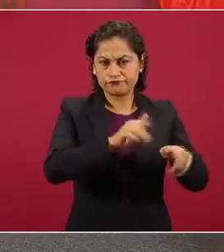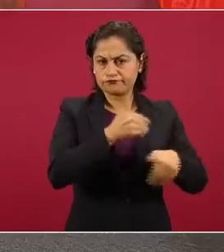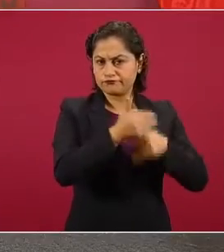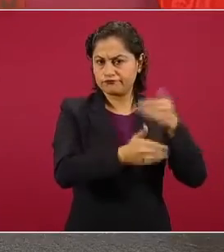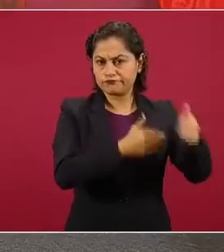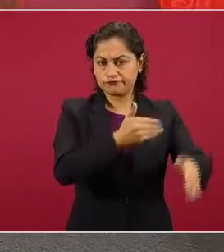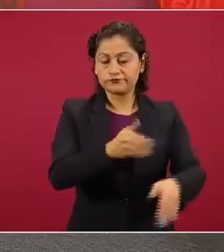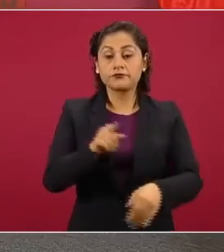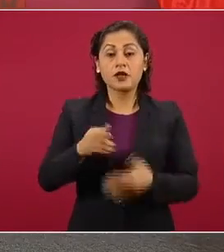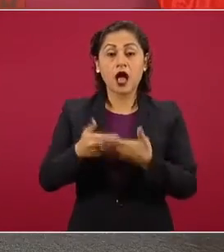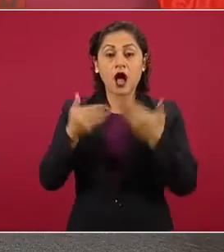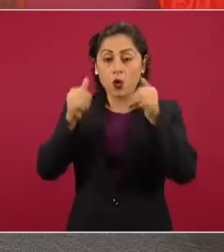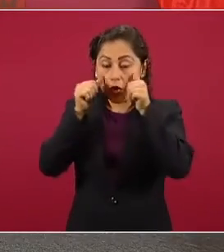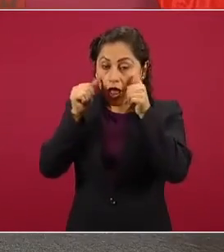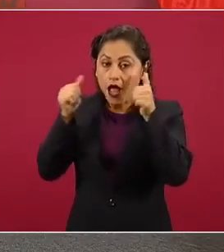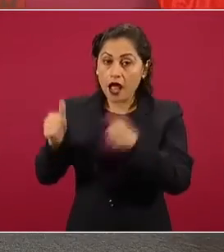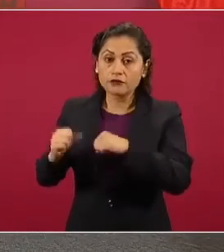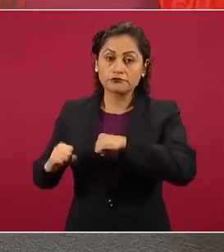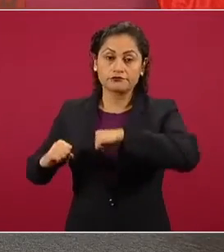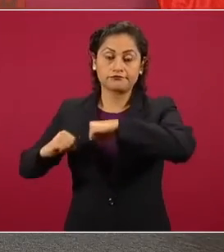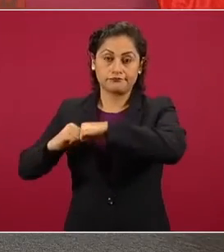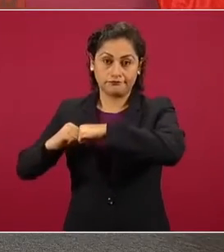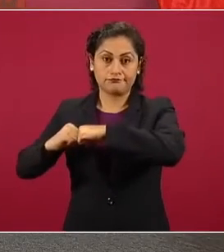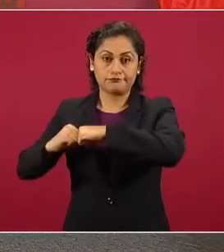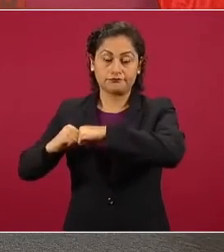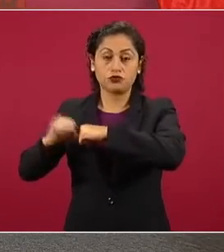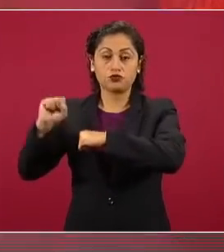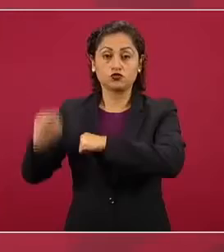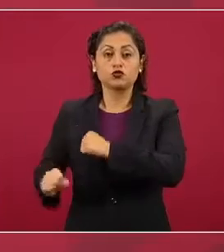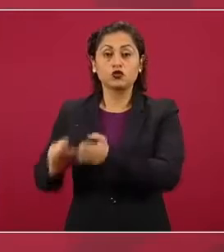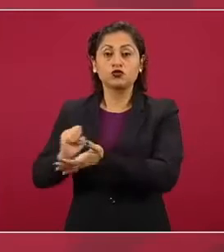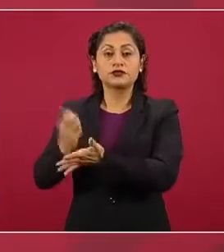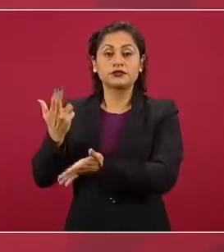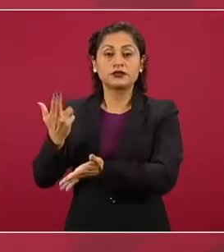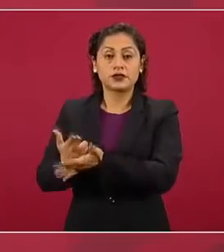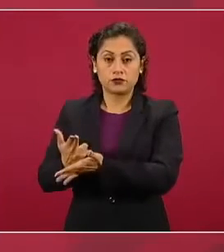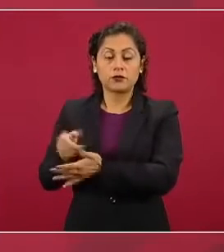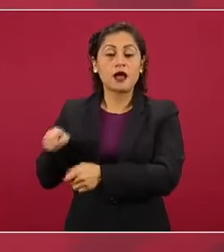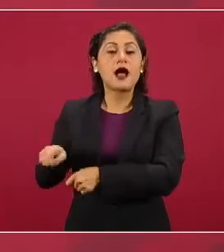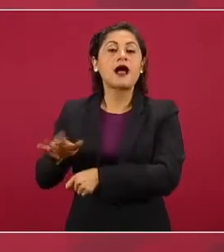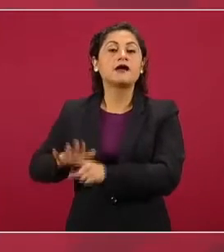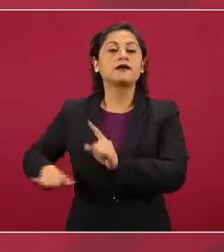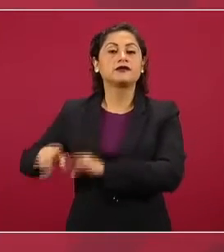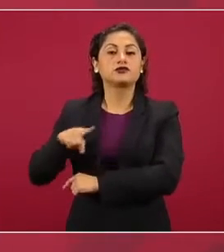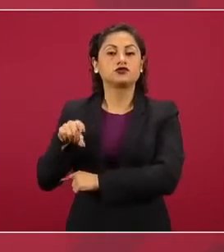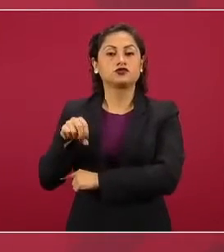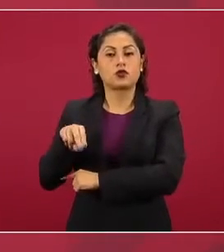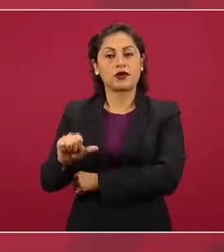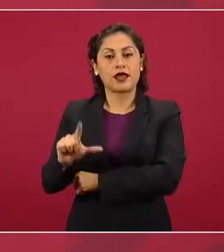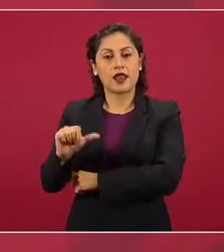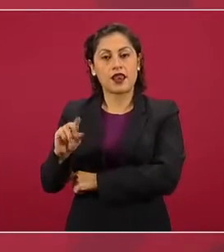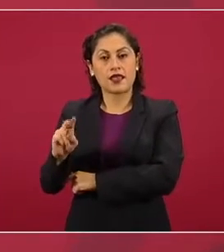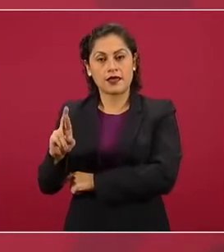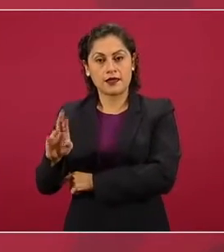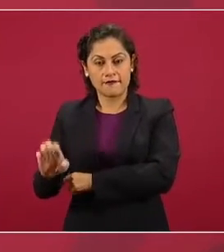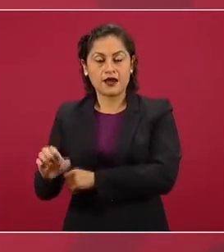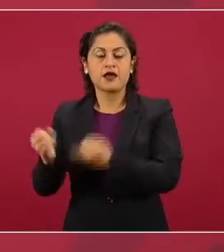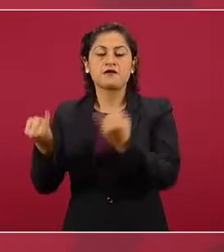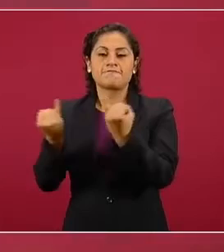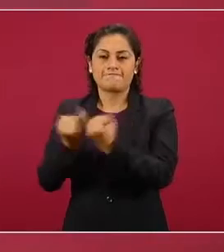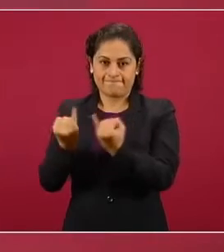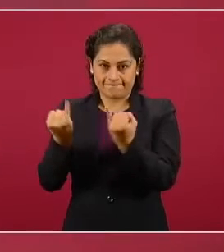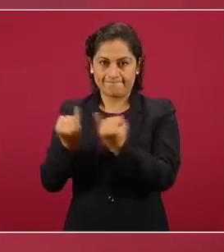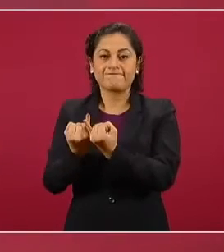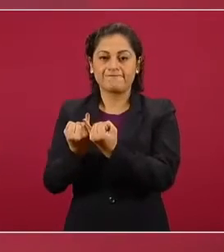una situación especial, porque ahí va a ser zona libre. Es importante que se